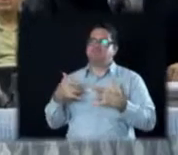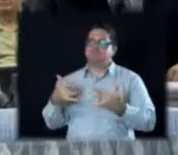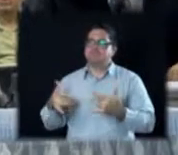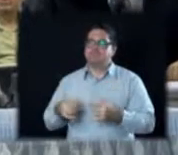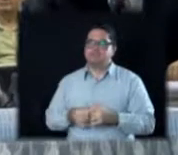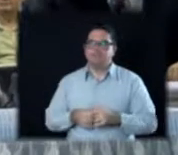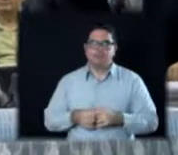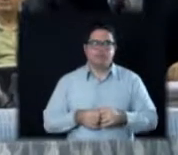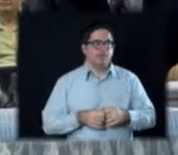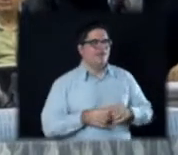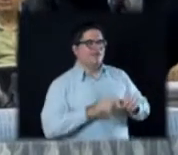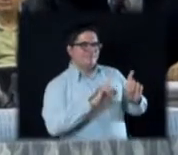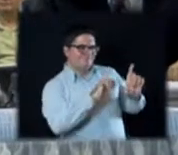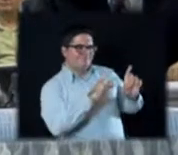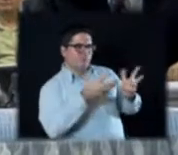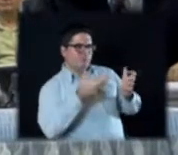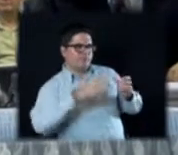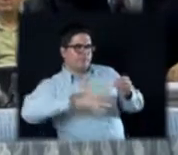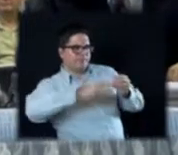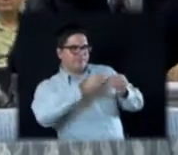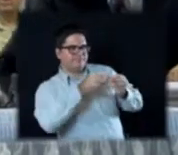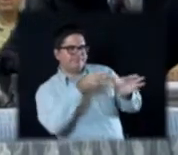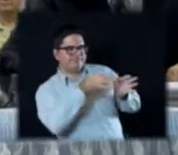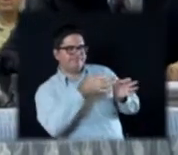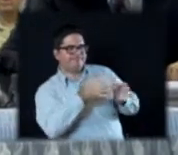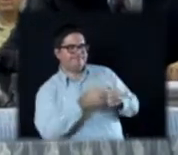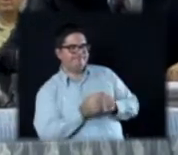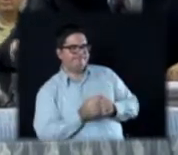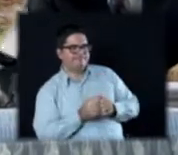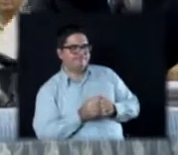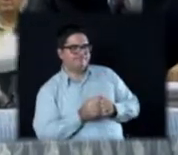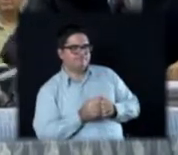me gustaría añadir un par de cosas